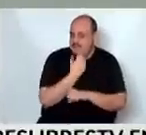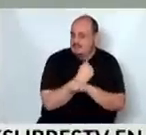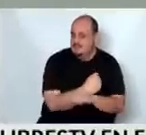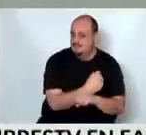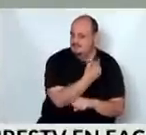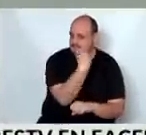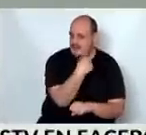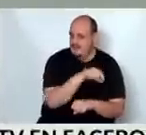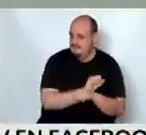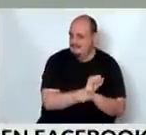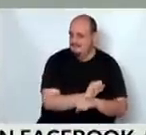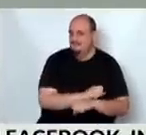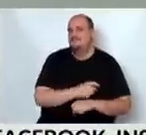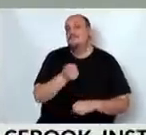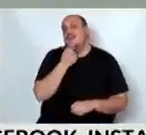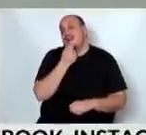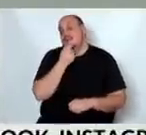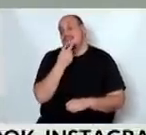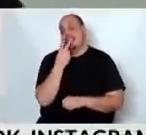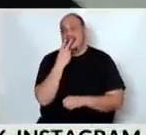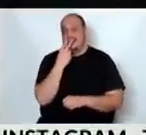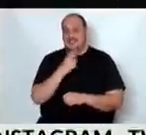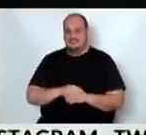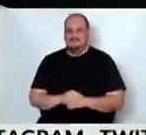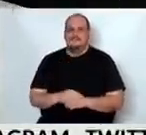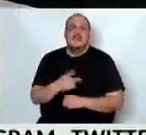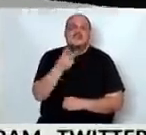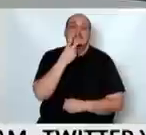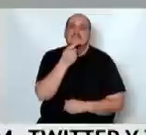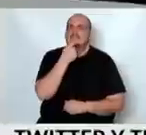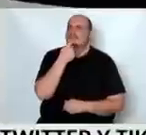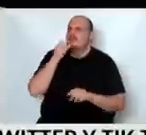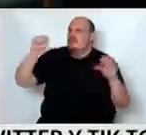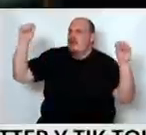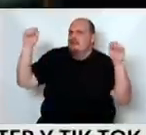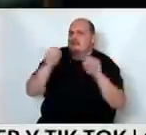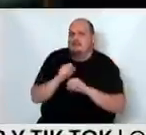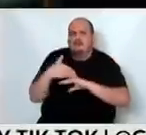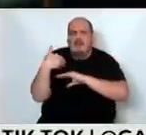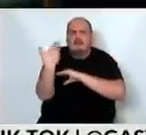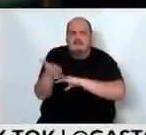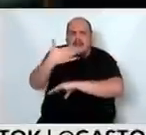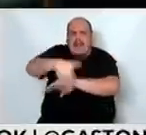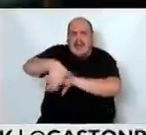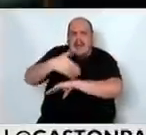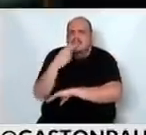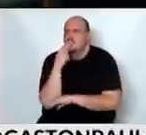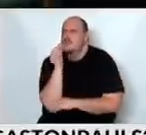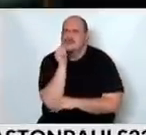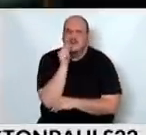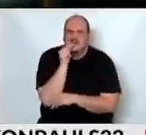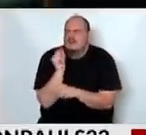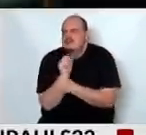¿No? Te doy el ejemplo del cigarrillo. El cigarrillo te tiene 10 grados bajo cero, en pleno invierno, en la vereda,